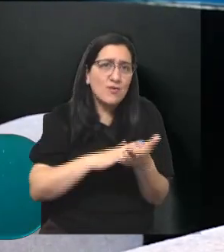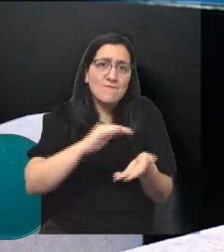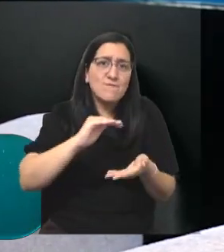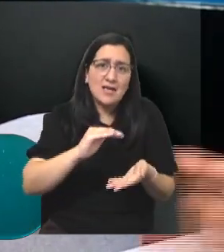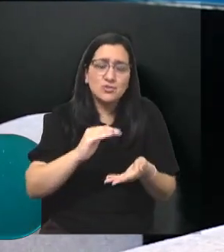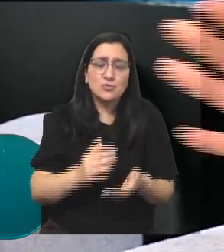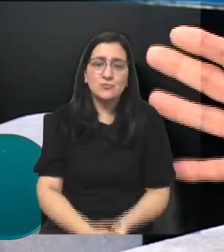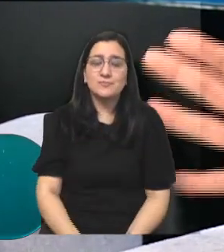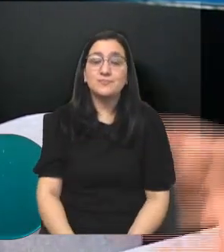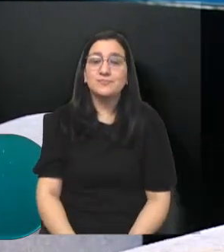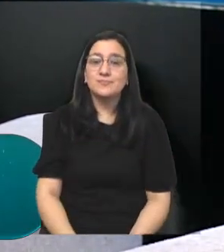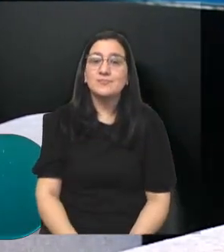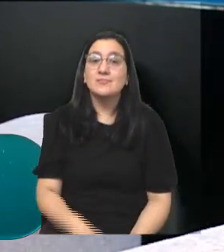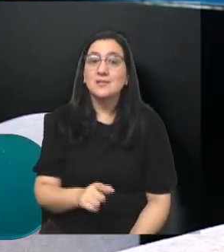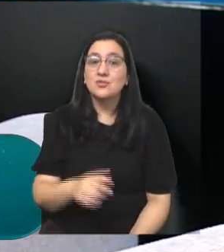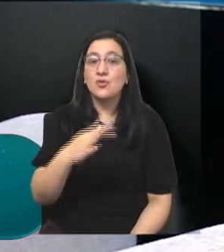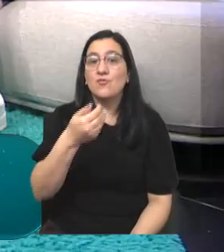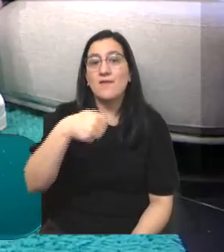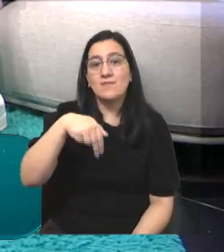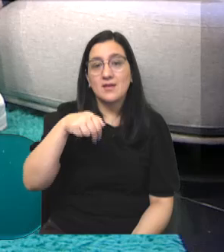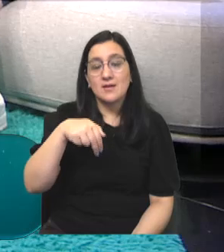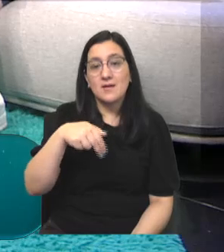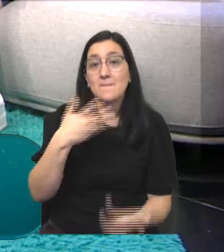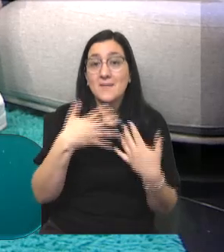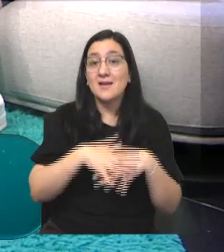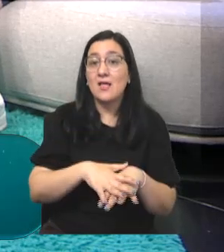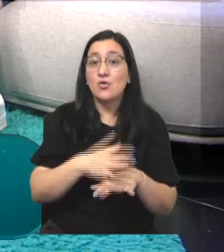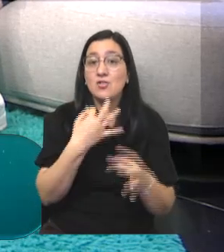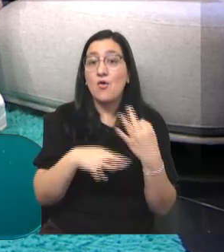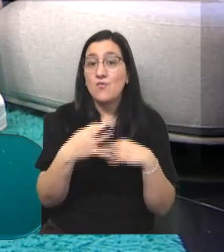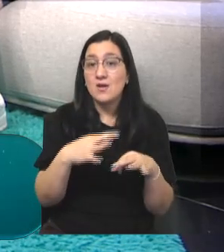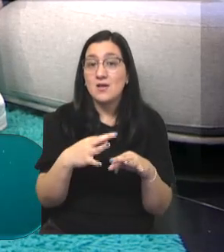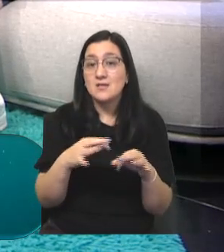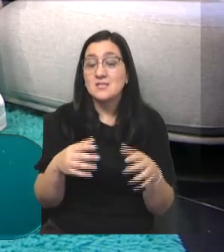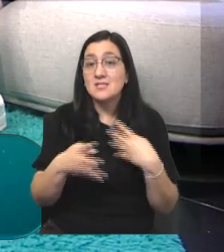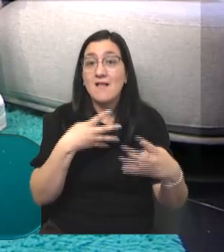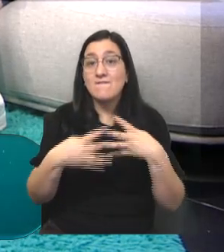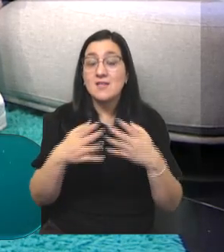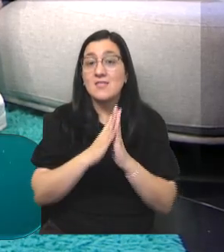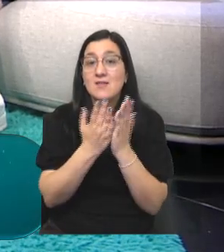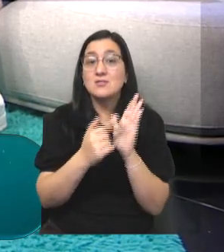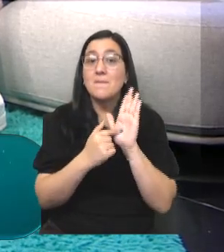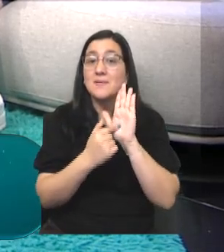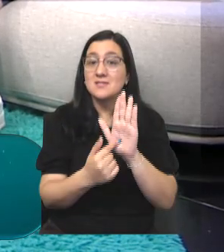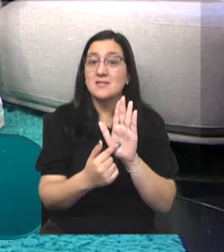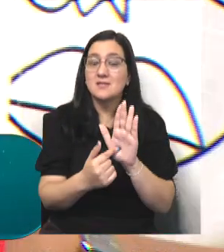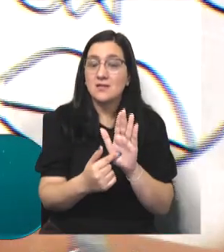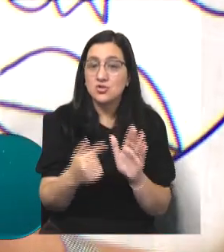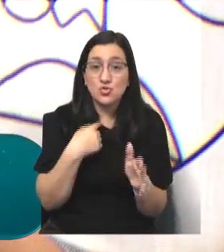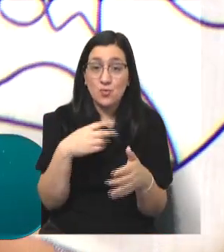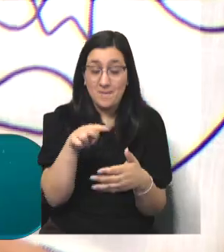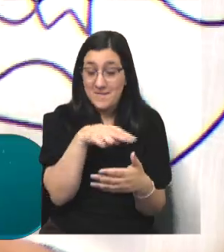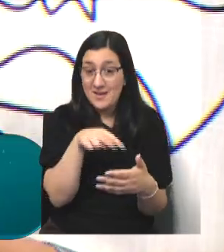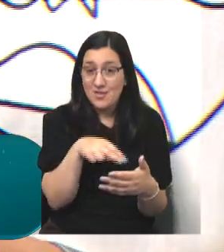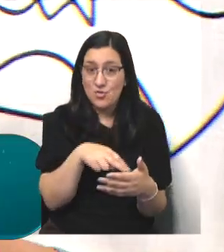Hablando de modo creación, así está Fabián Severo, y en mezclado con toda esta obra, se hace la Feria del Libro y se presenta esta belleza que yo estuve hojeando